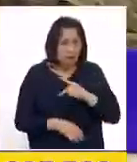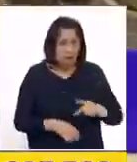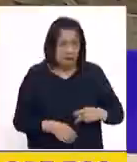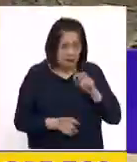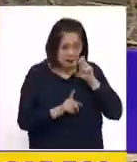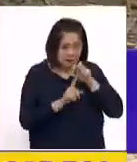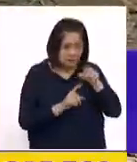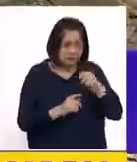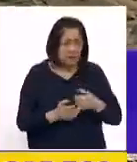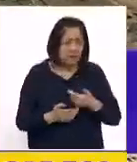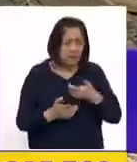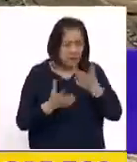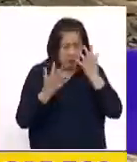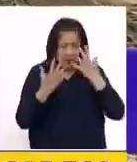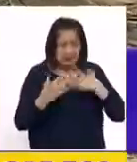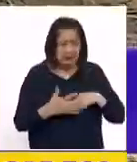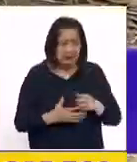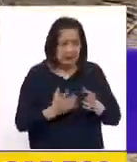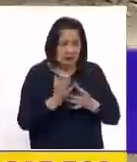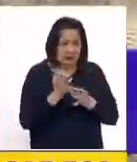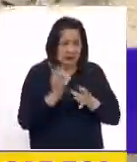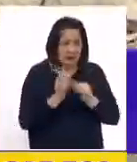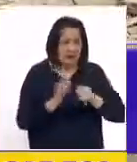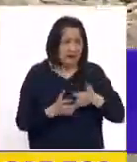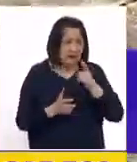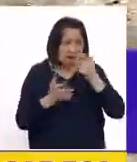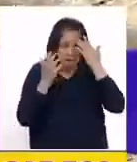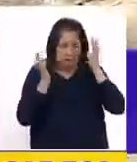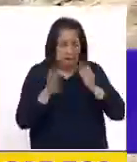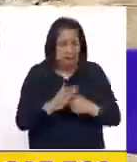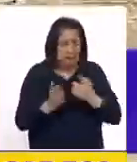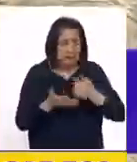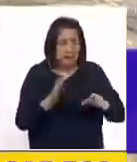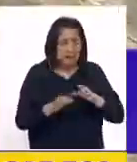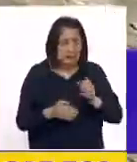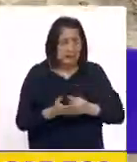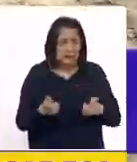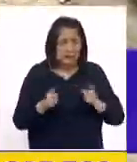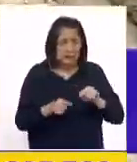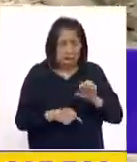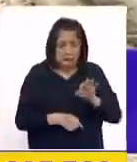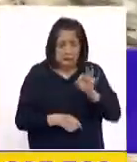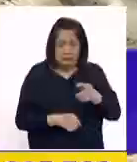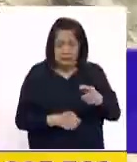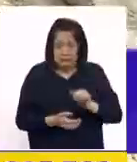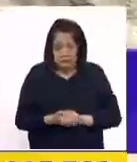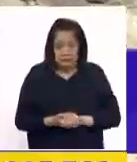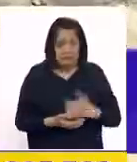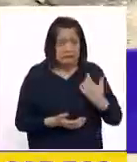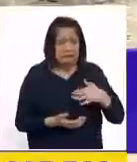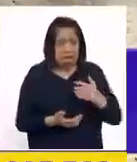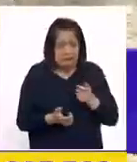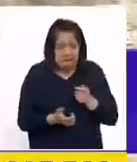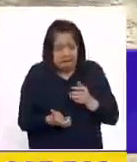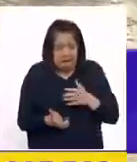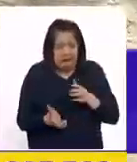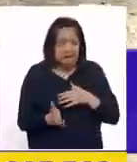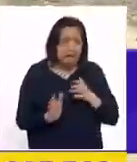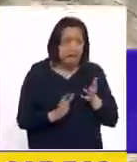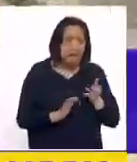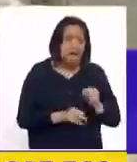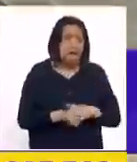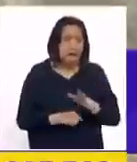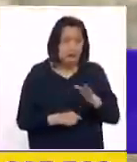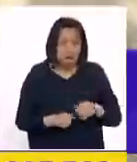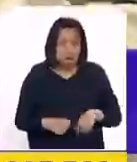está mojadita, le echaron aceite, le echaron agua, no sabían qué hacer los vecinos cuando la han encontrado prácticamente agonizando. Señora,